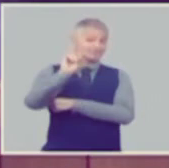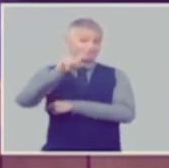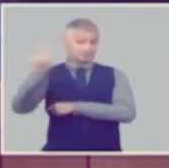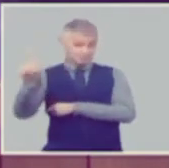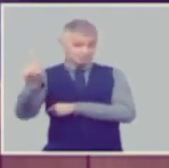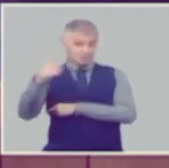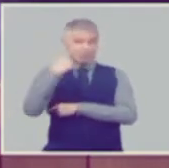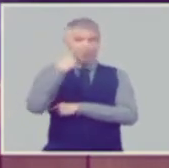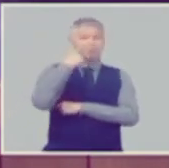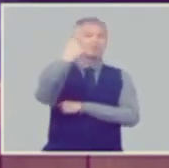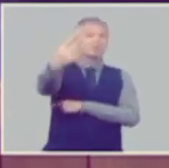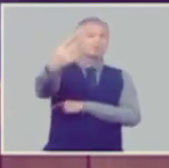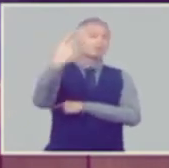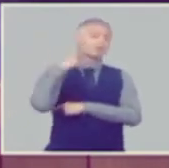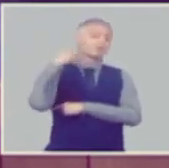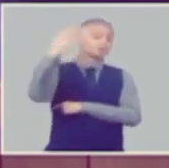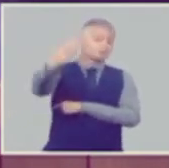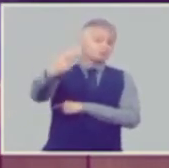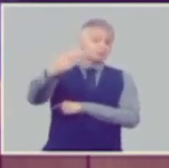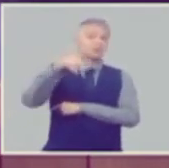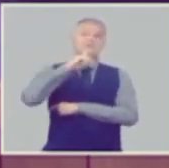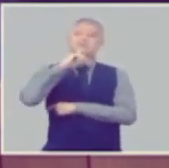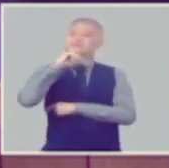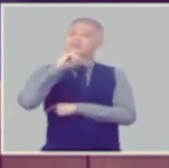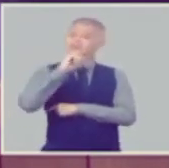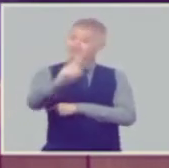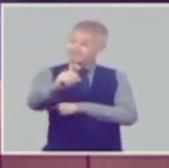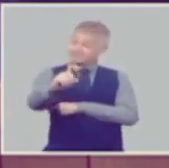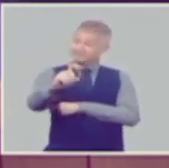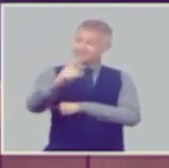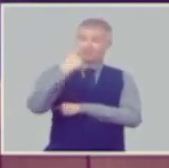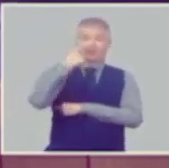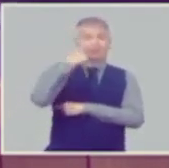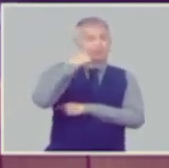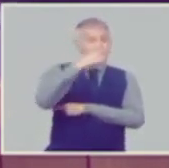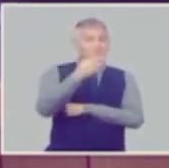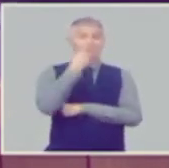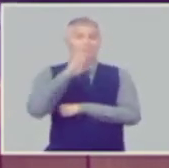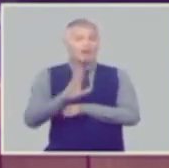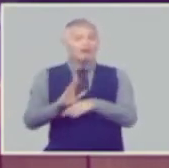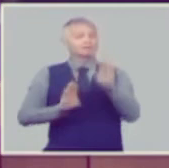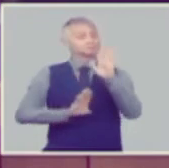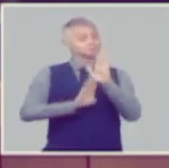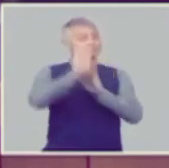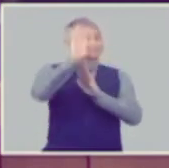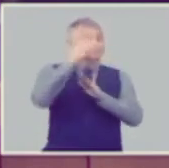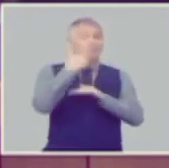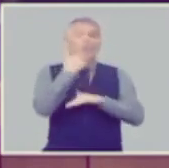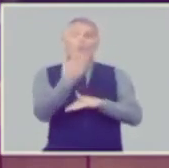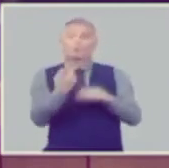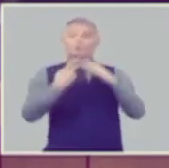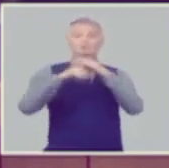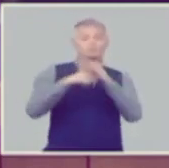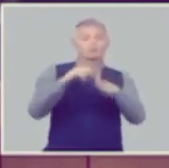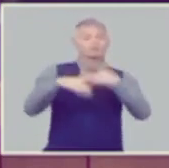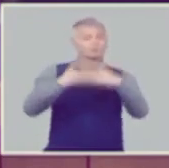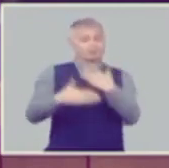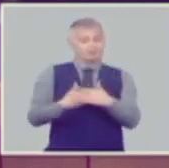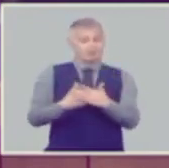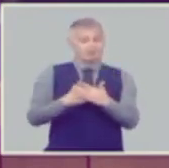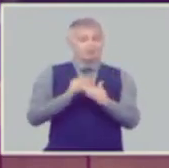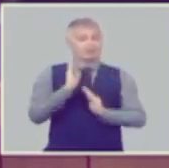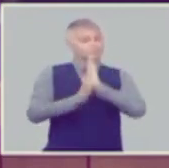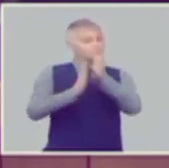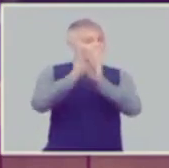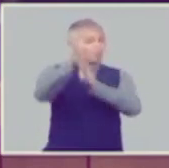horizonte intenso, retador, como un escalón para la superación de nuestros propios límites en el camino del